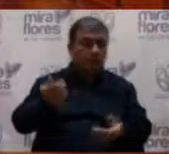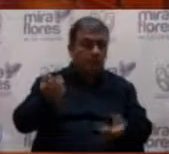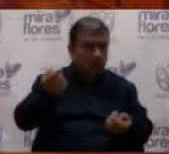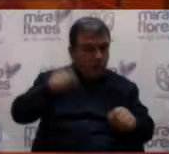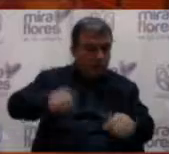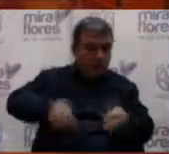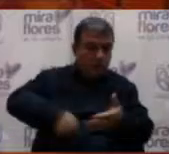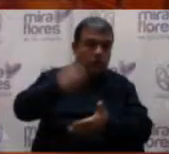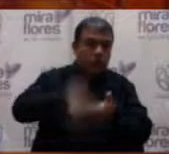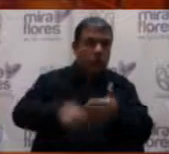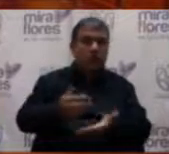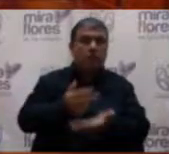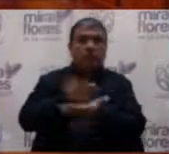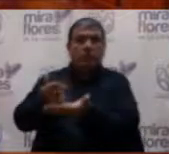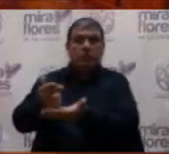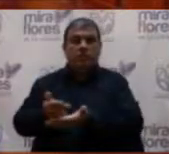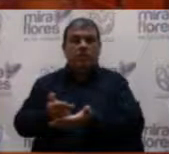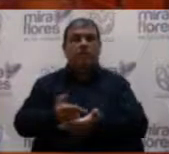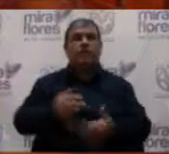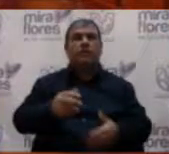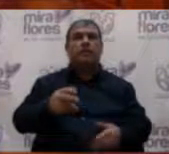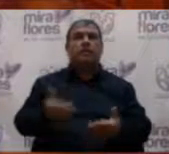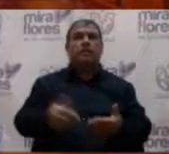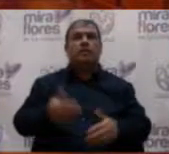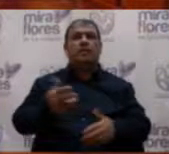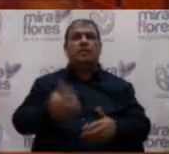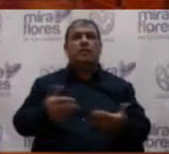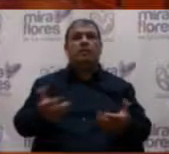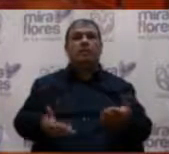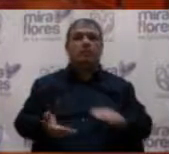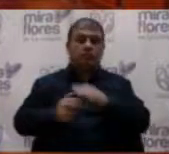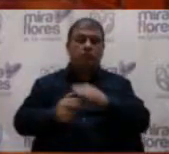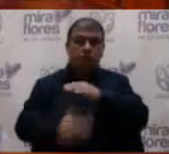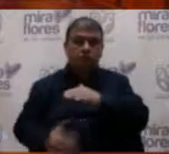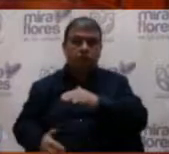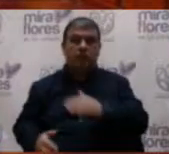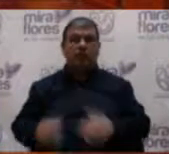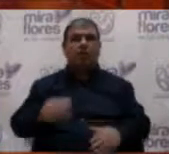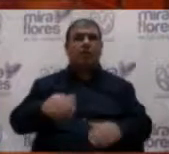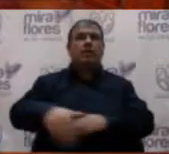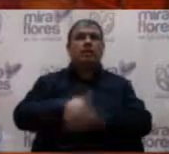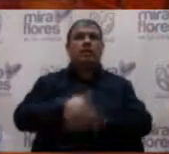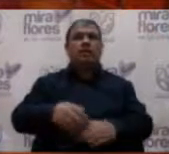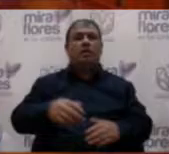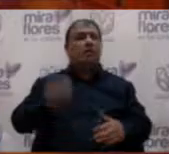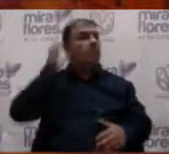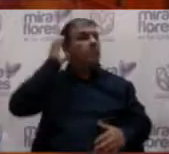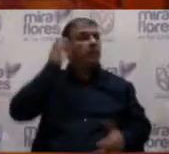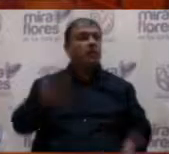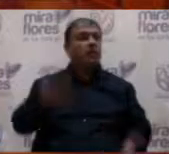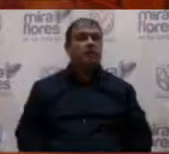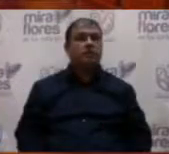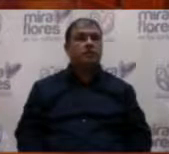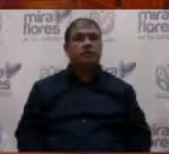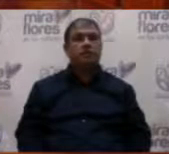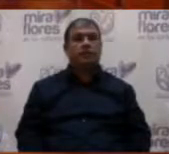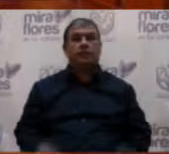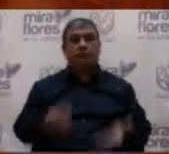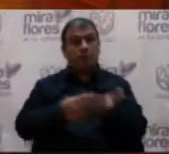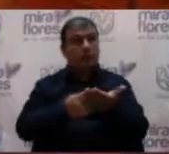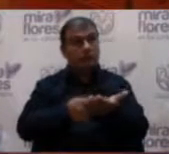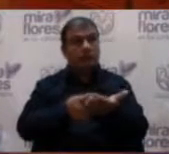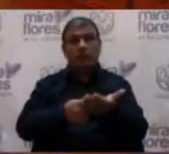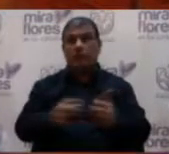de concesión de la playa de estacionamiento bajo las calles de Lima y Virgen Milagrosa en el distrito de Miraflores. Lo sometemos a